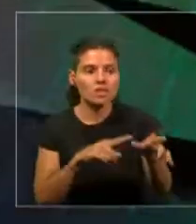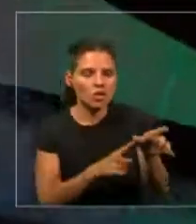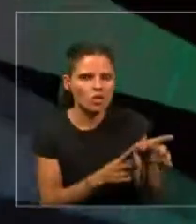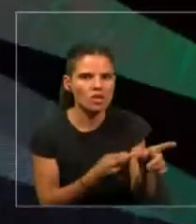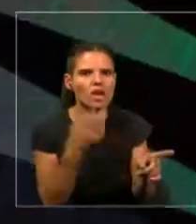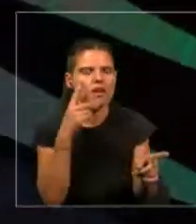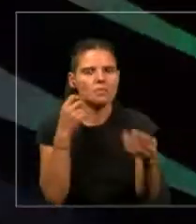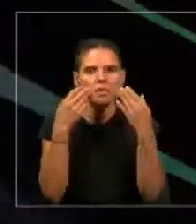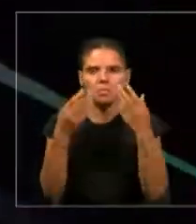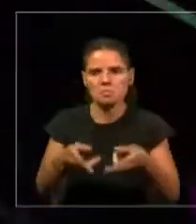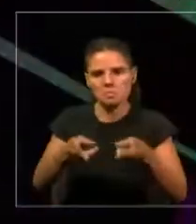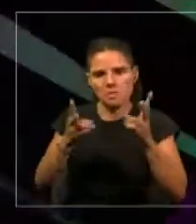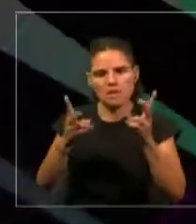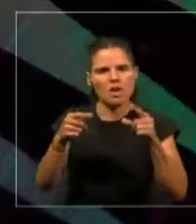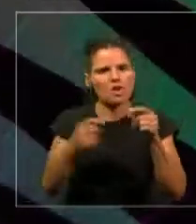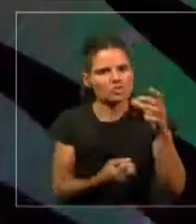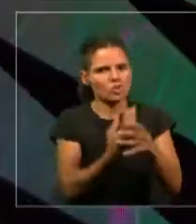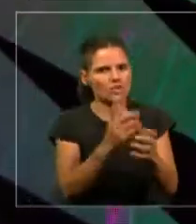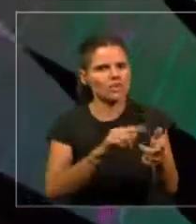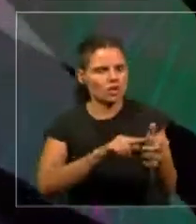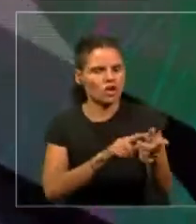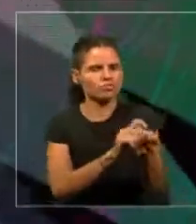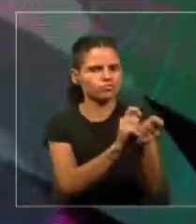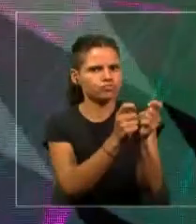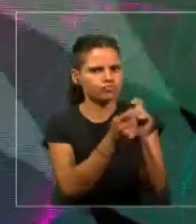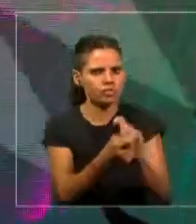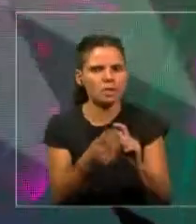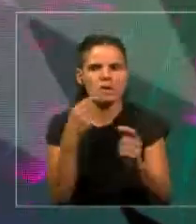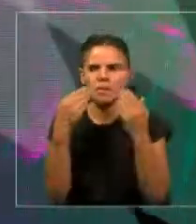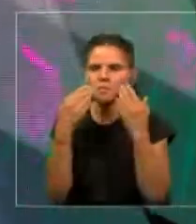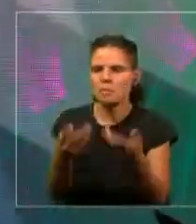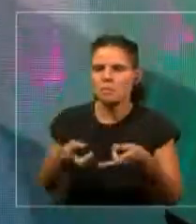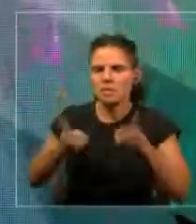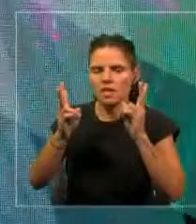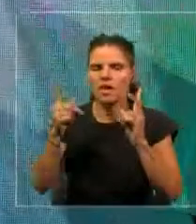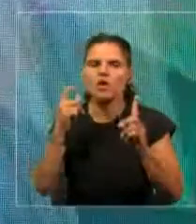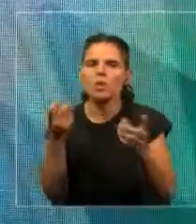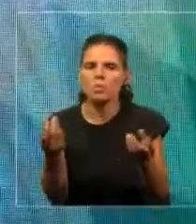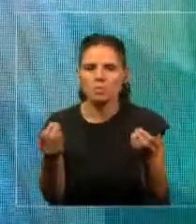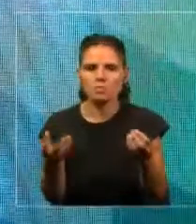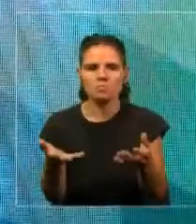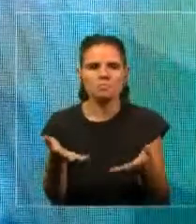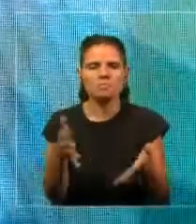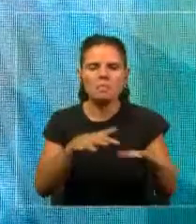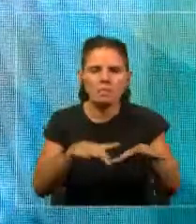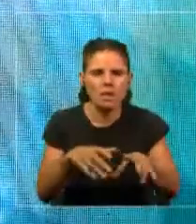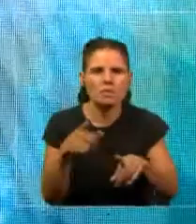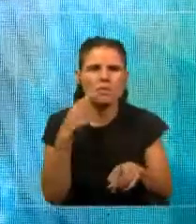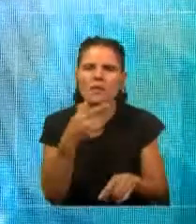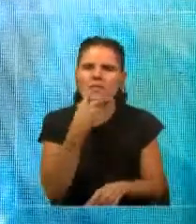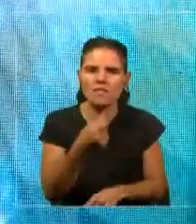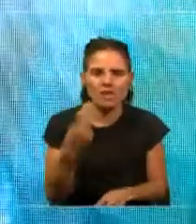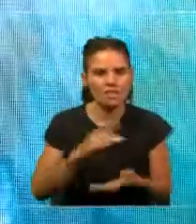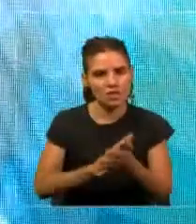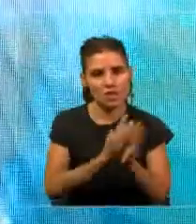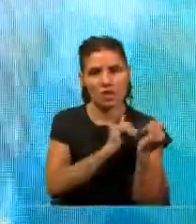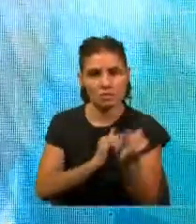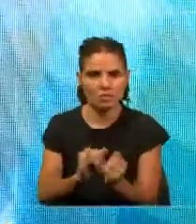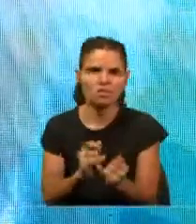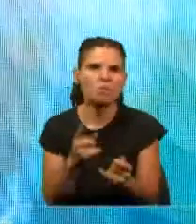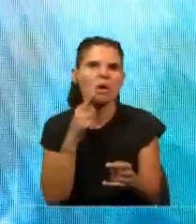almacenamiento y la manipulación cada vez más fácil para diferentes fines de la